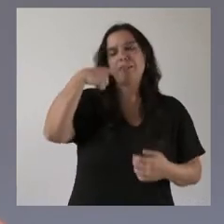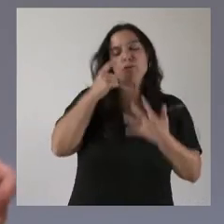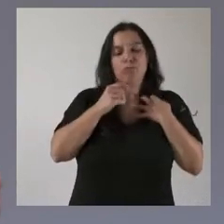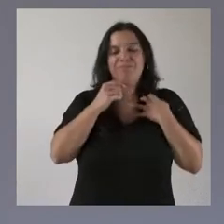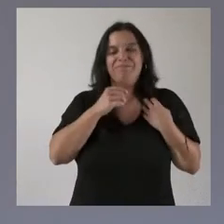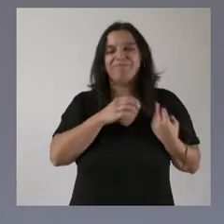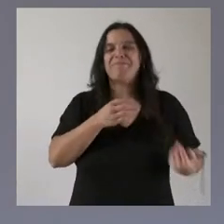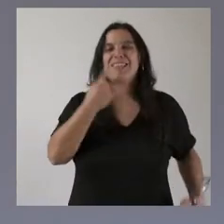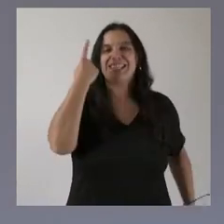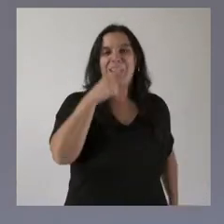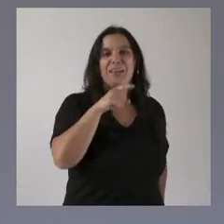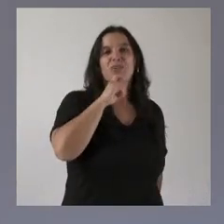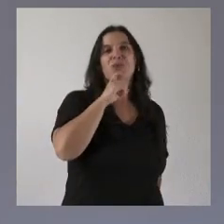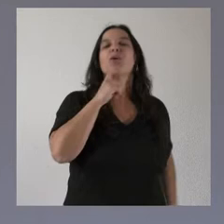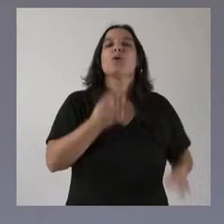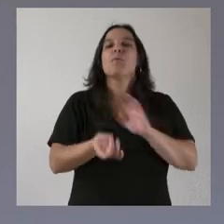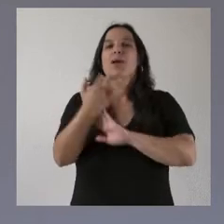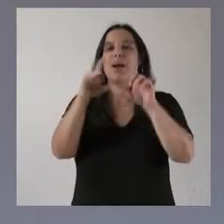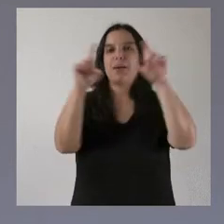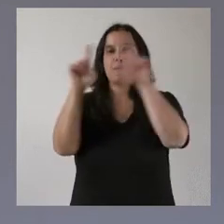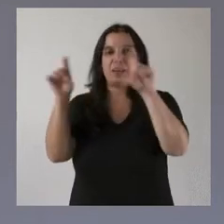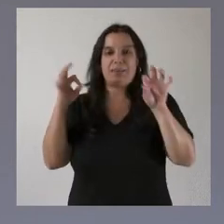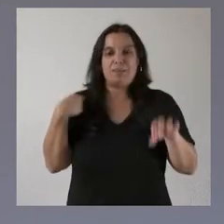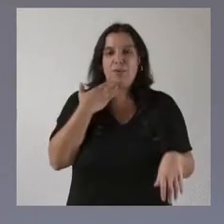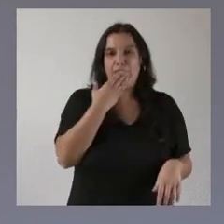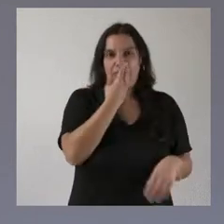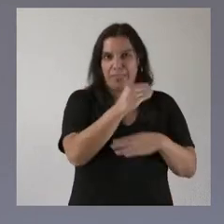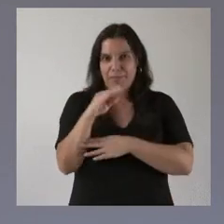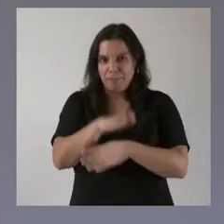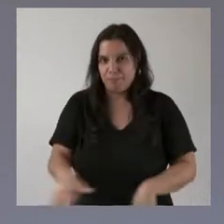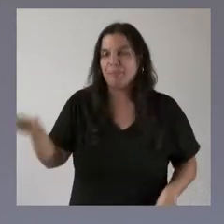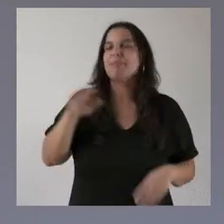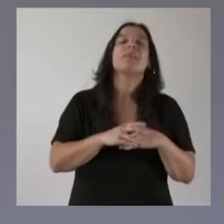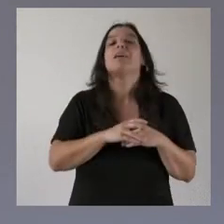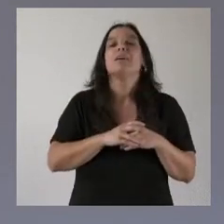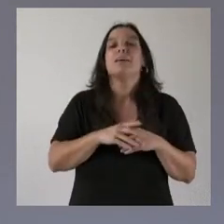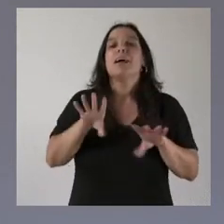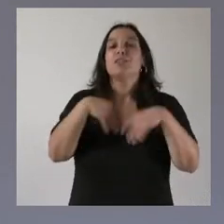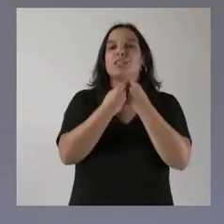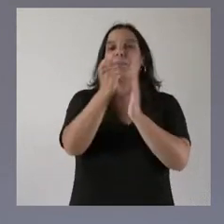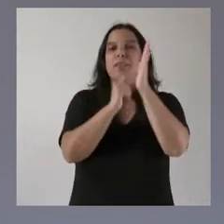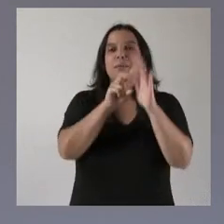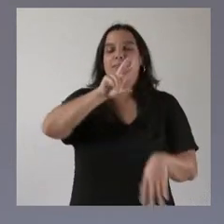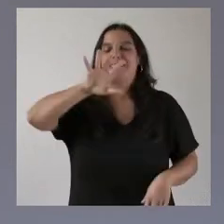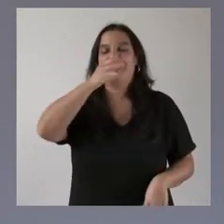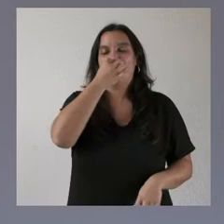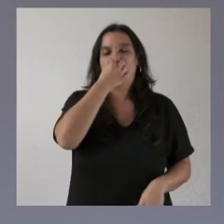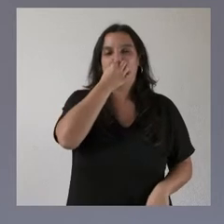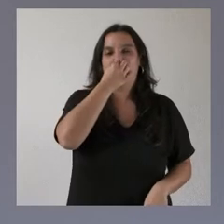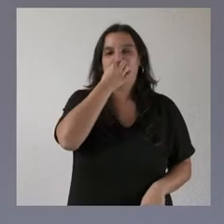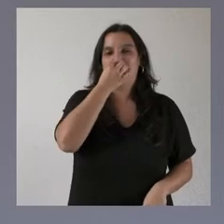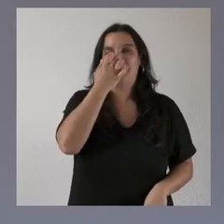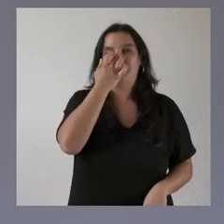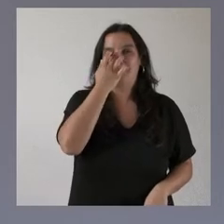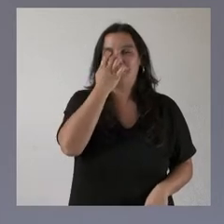Las edades más tempranas este área cuenta con un total de 25 medidas entre las que podemos destacar